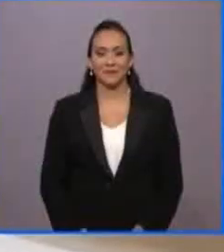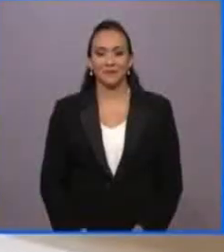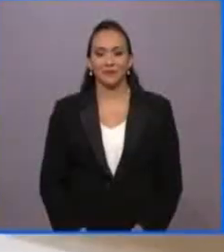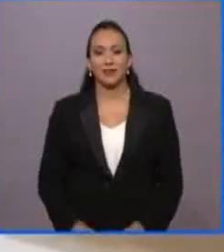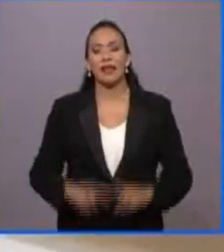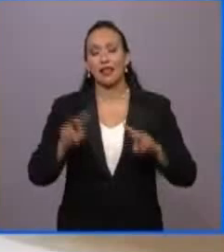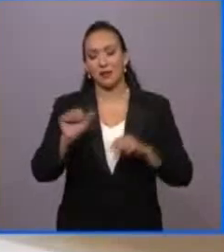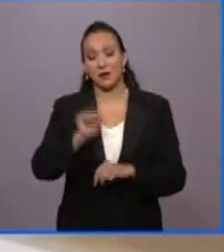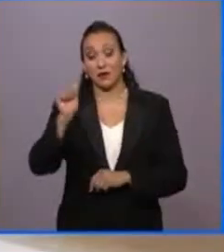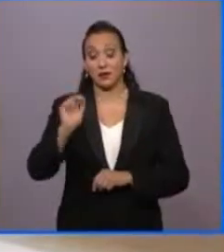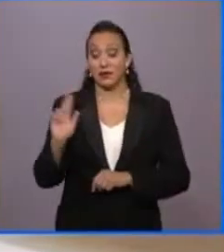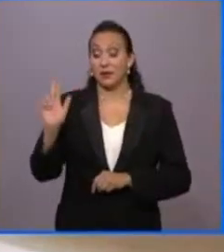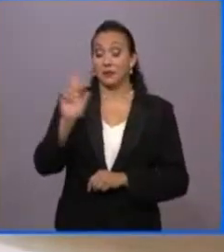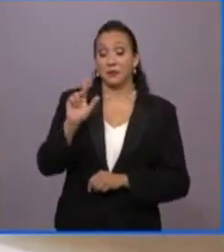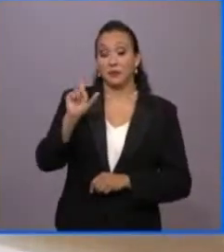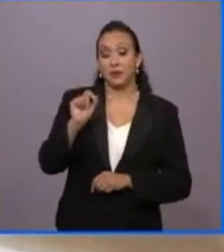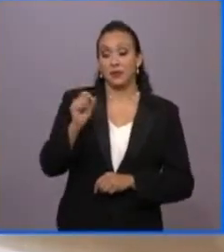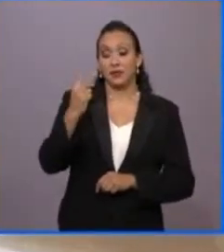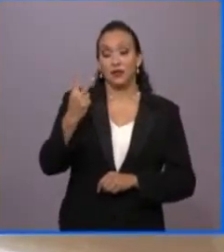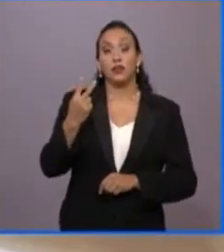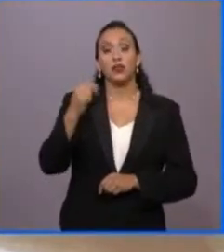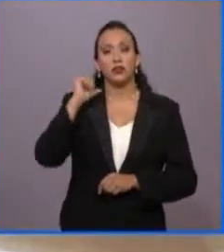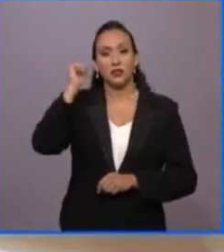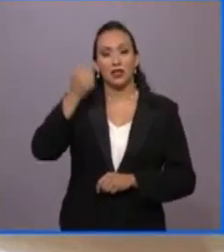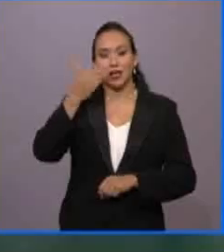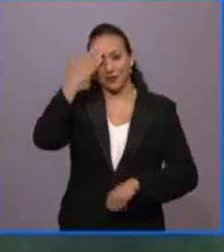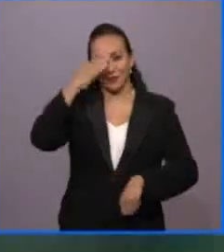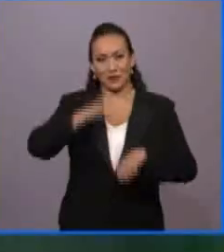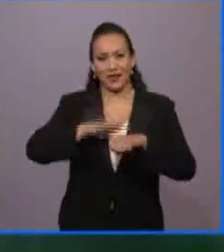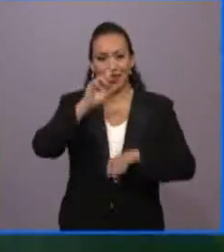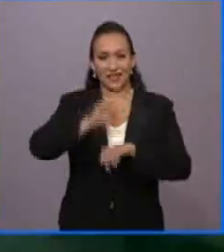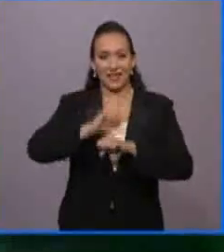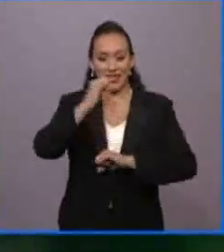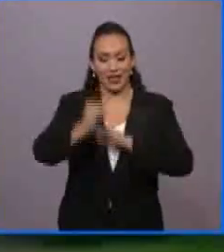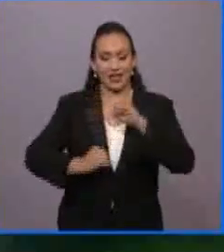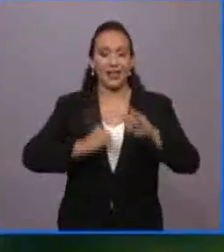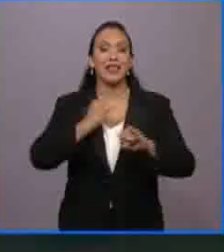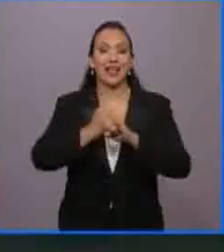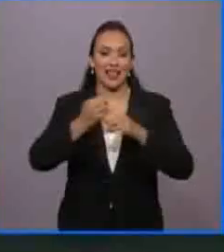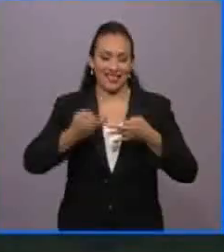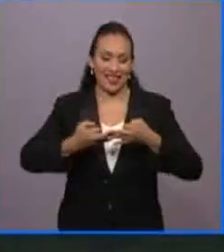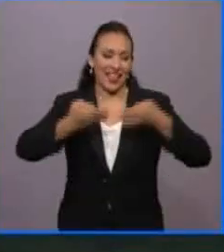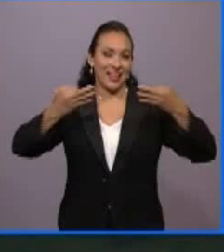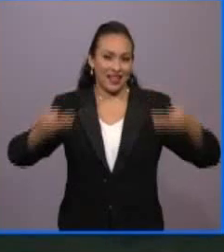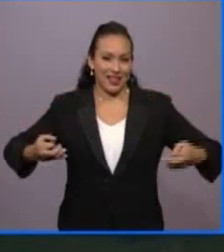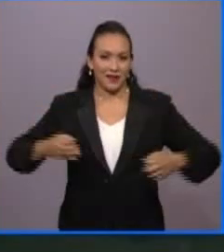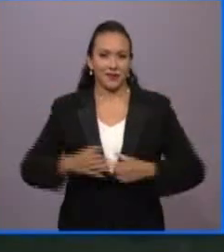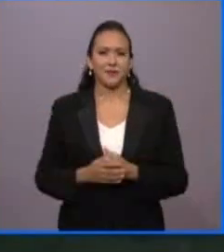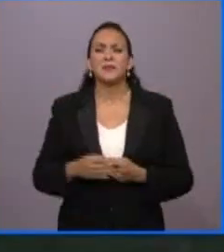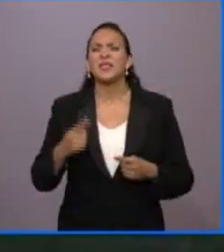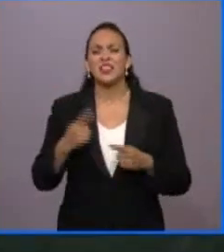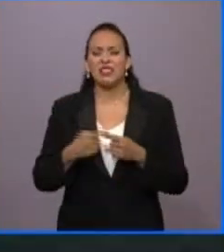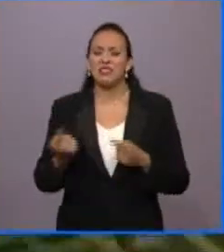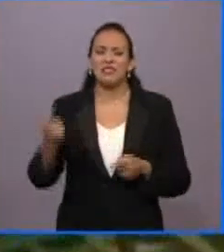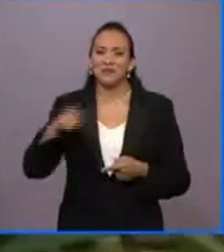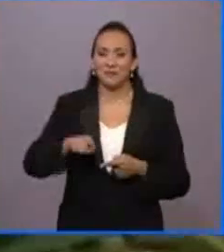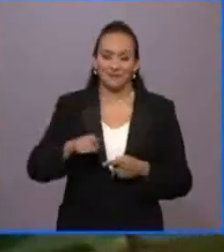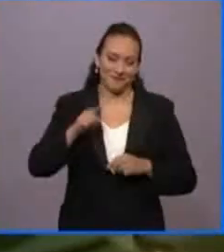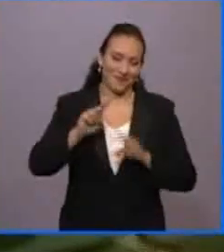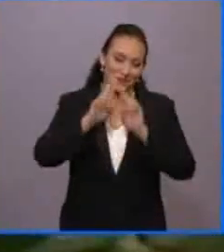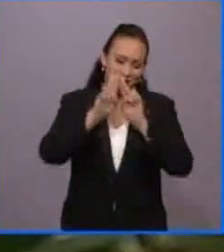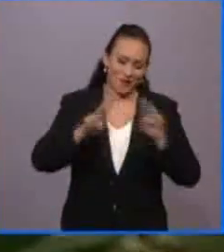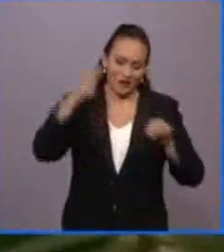En otros temas, este martes 22 de abril se conmemora el Día Internacional de la Madre Tierra, establecido por Naciones Unidas